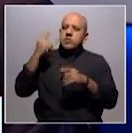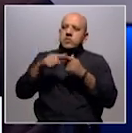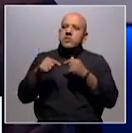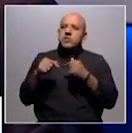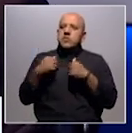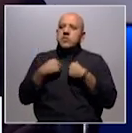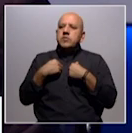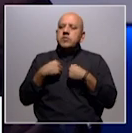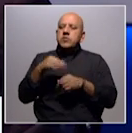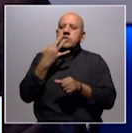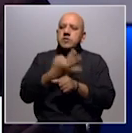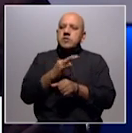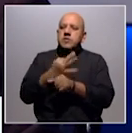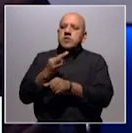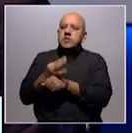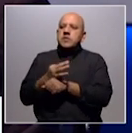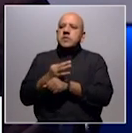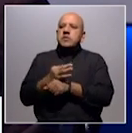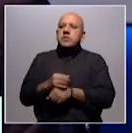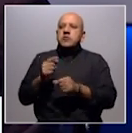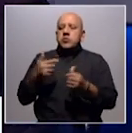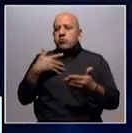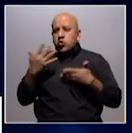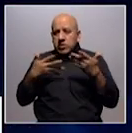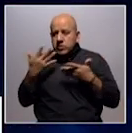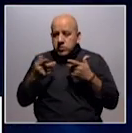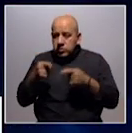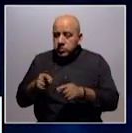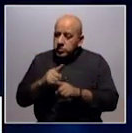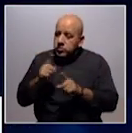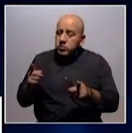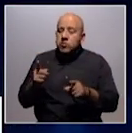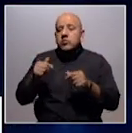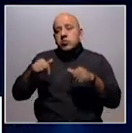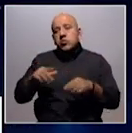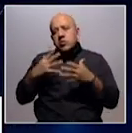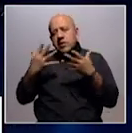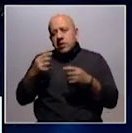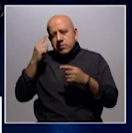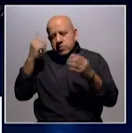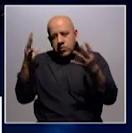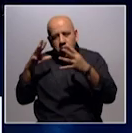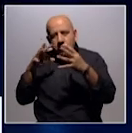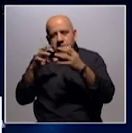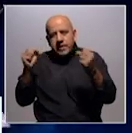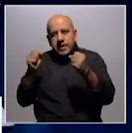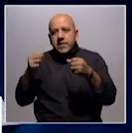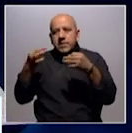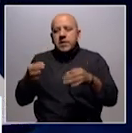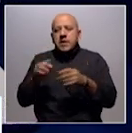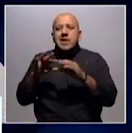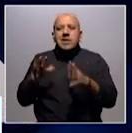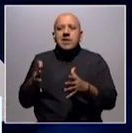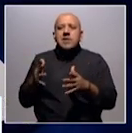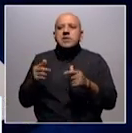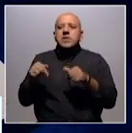enseñando y tampoco me quejo de eso simplemente quiero interpretar bien cómo son las